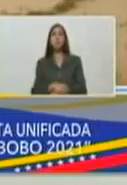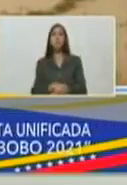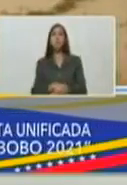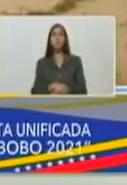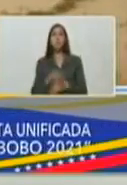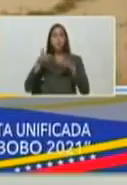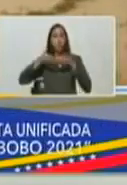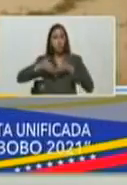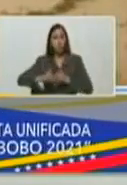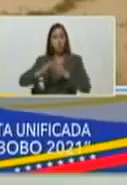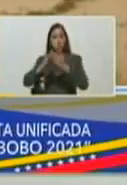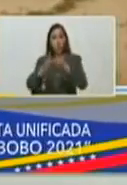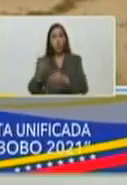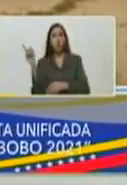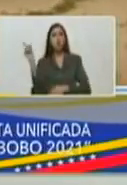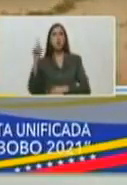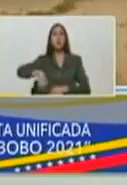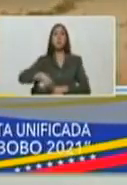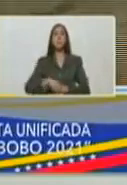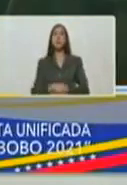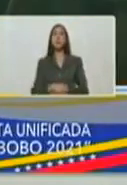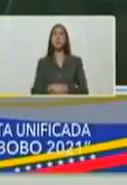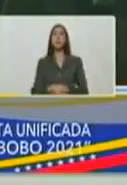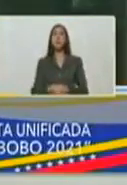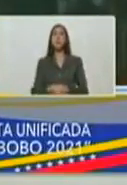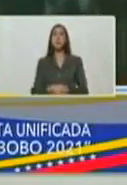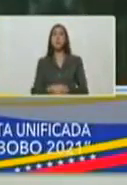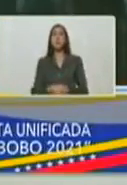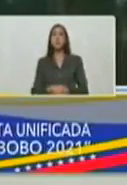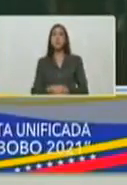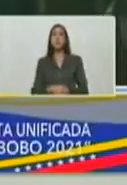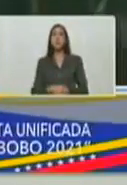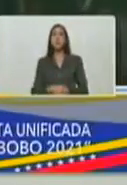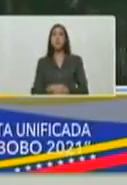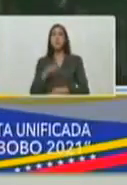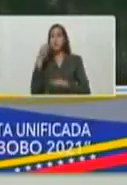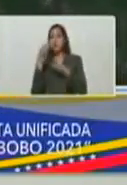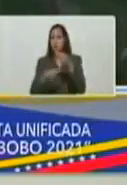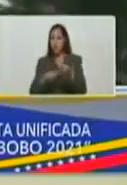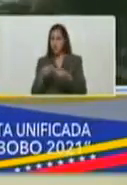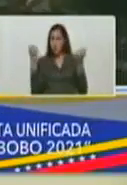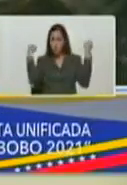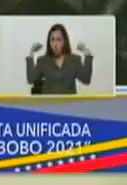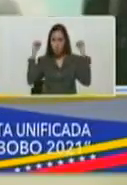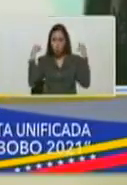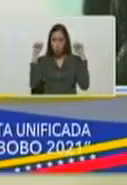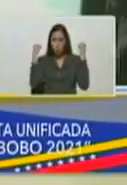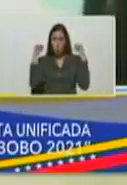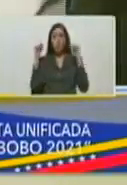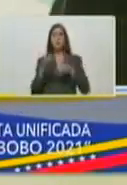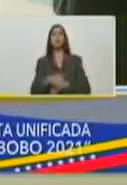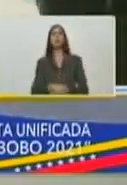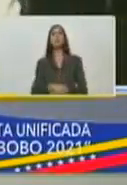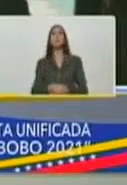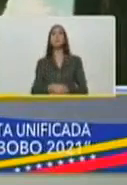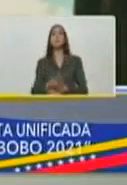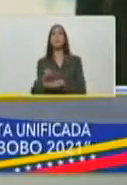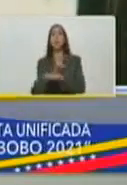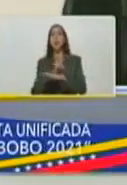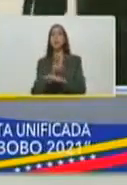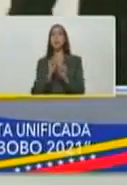navales. Determinamos con estas actuaciones que deberían de ejecutarse de una manera rápida y